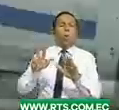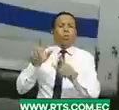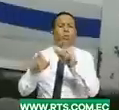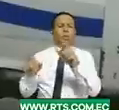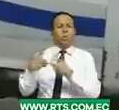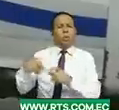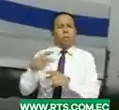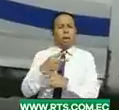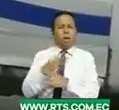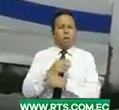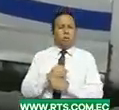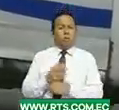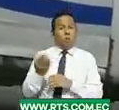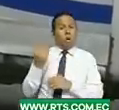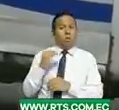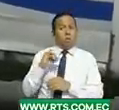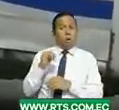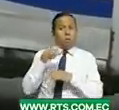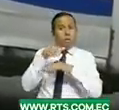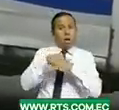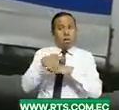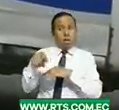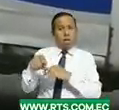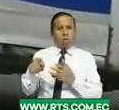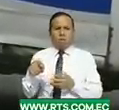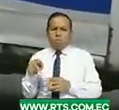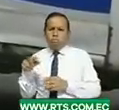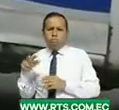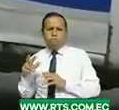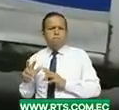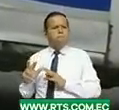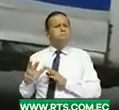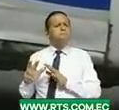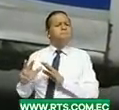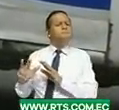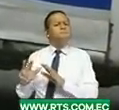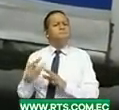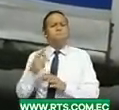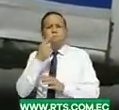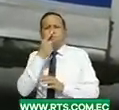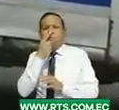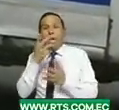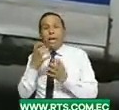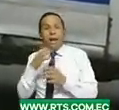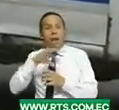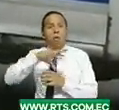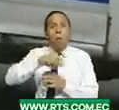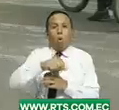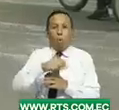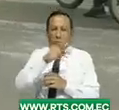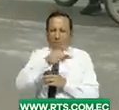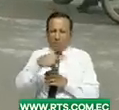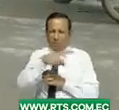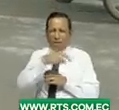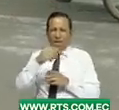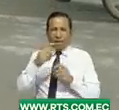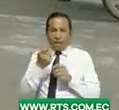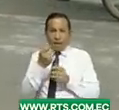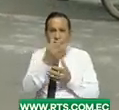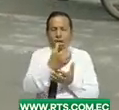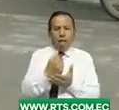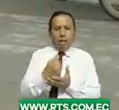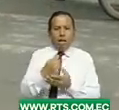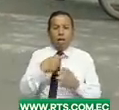jueves intentaron cometer un asalto bajo la modalidad chacapintas. Los agentes no solo supieron repeler el ataque, sino